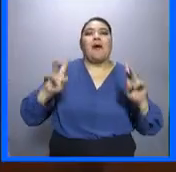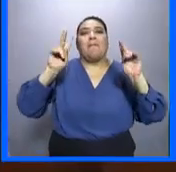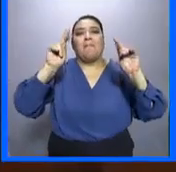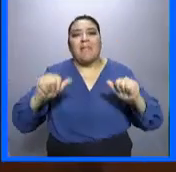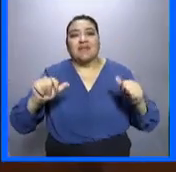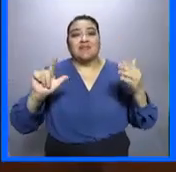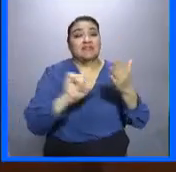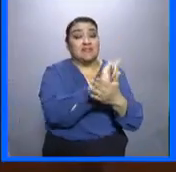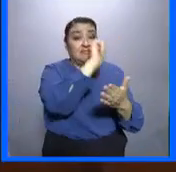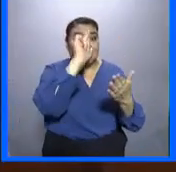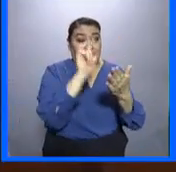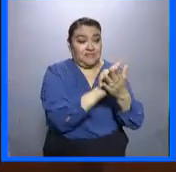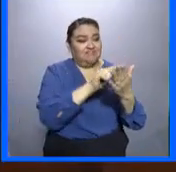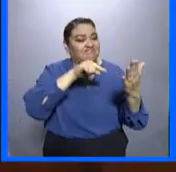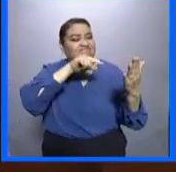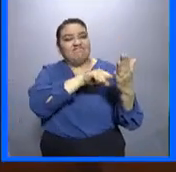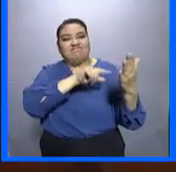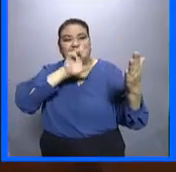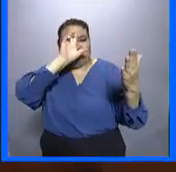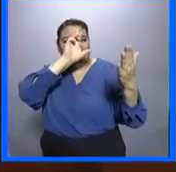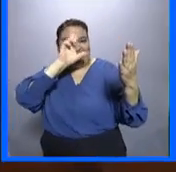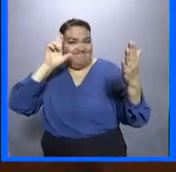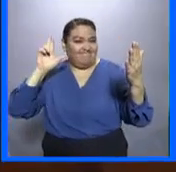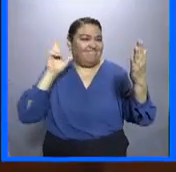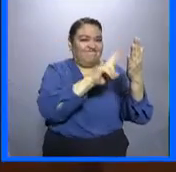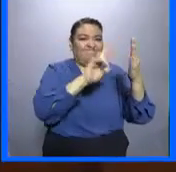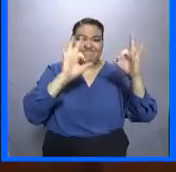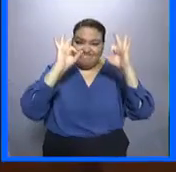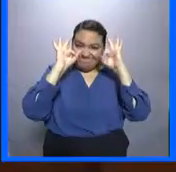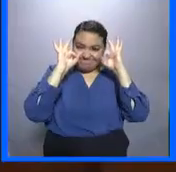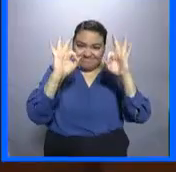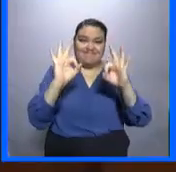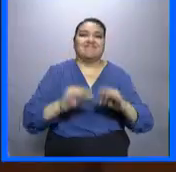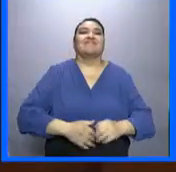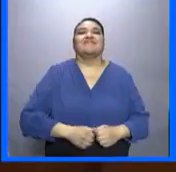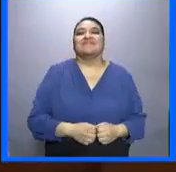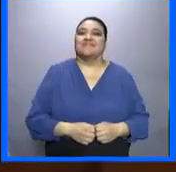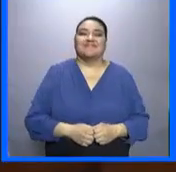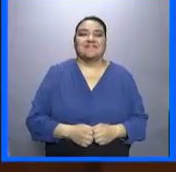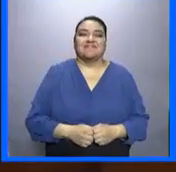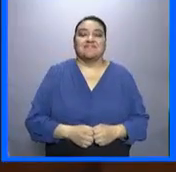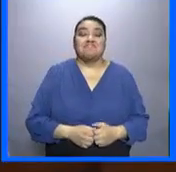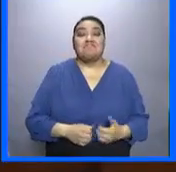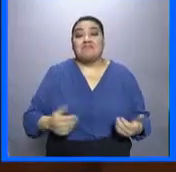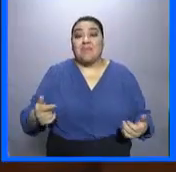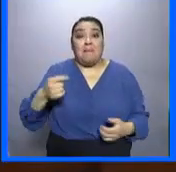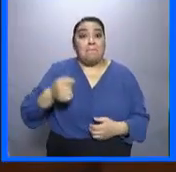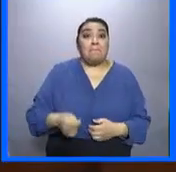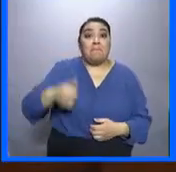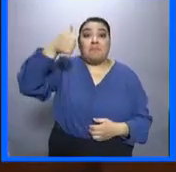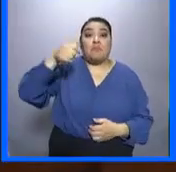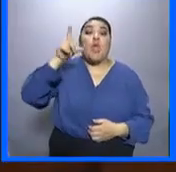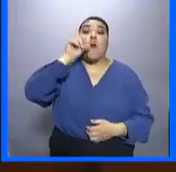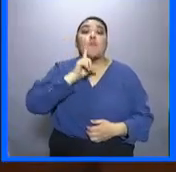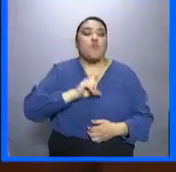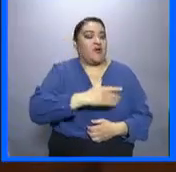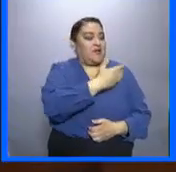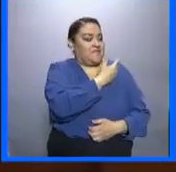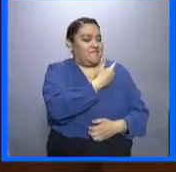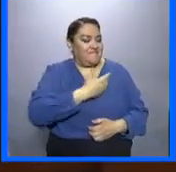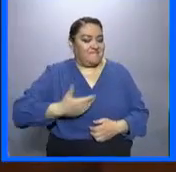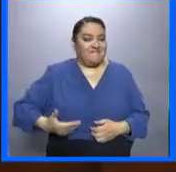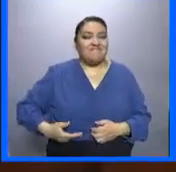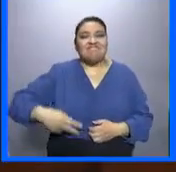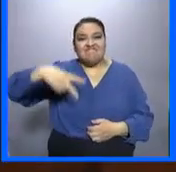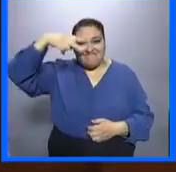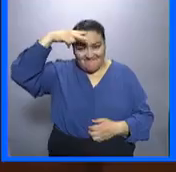de Derecho permaneció intacto. La primera mujer presidenta del